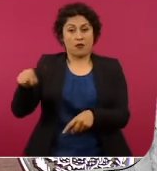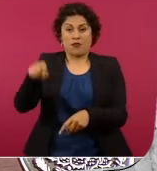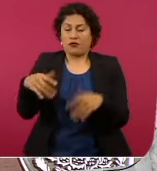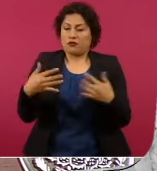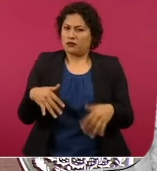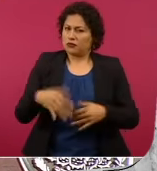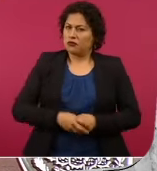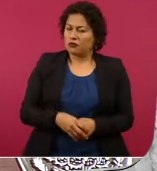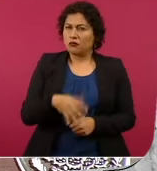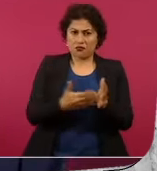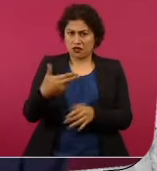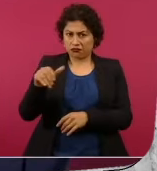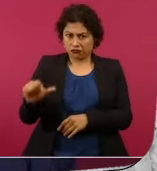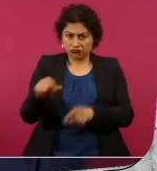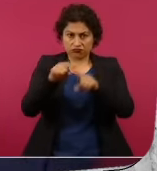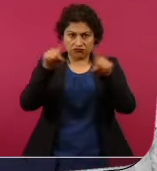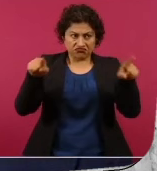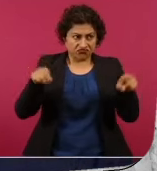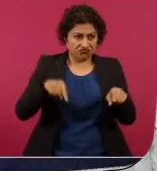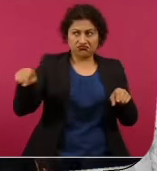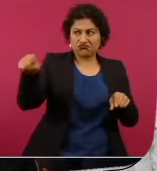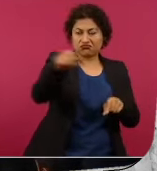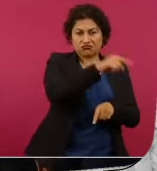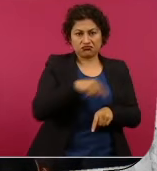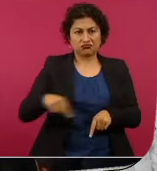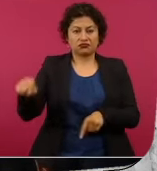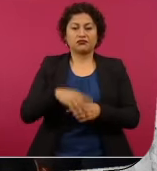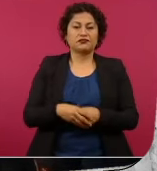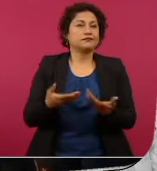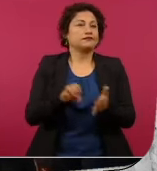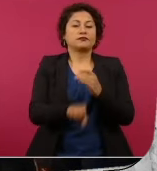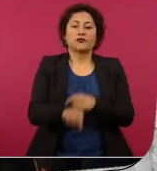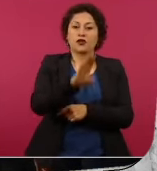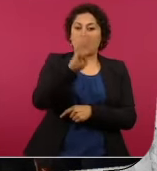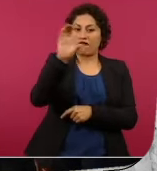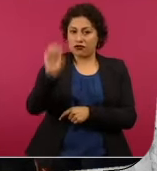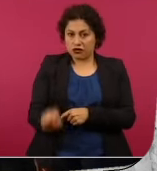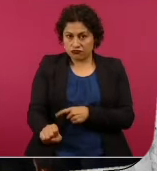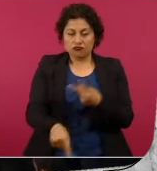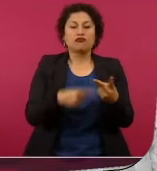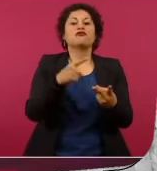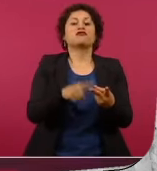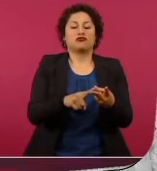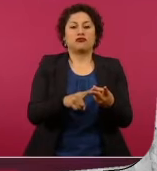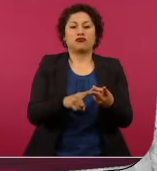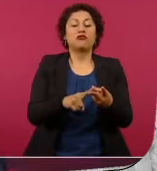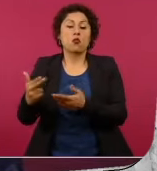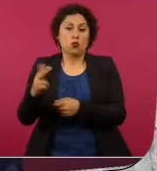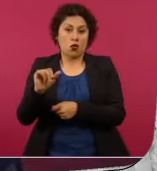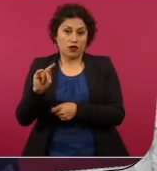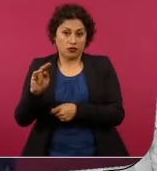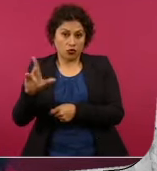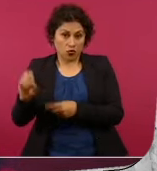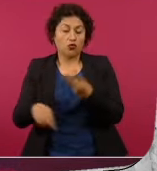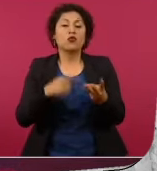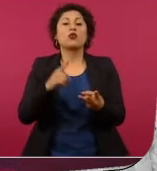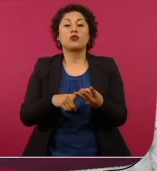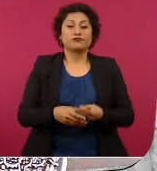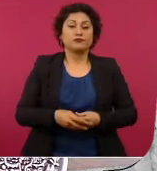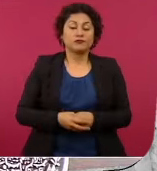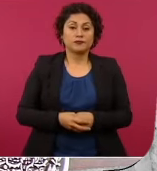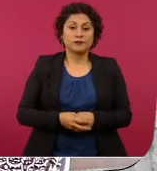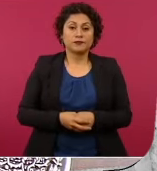unas 10,000 hectáreas en Baja California Sur, en las bahías de Huatulco, en Quintana